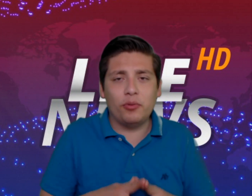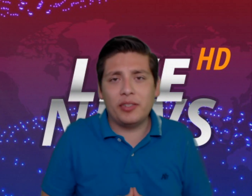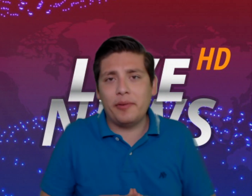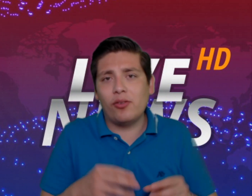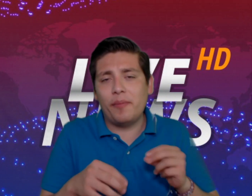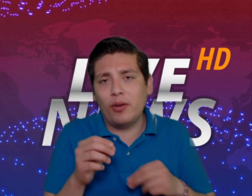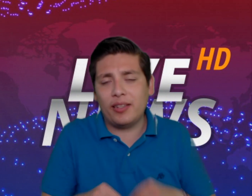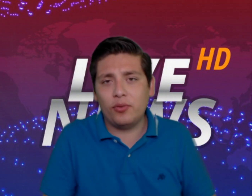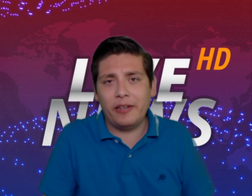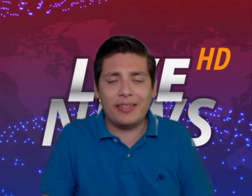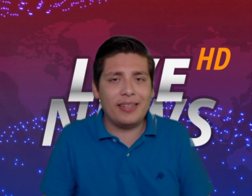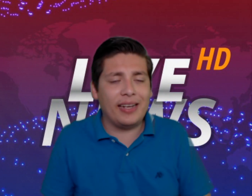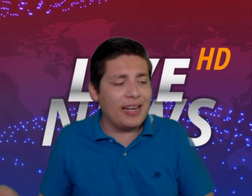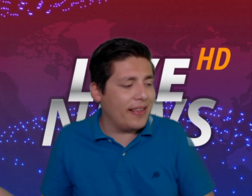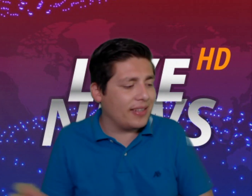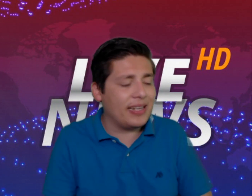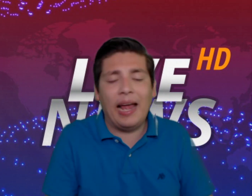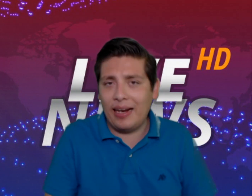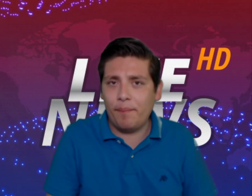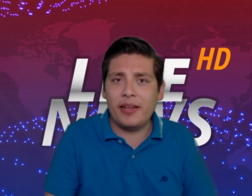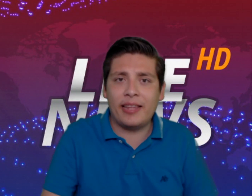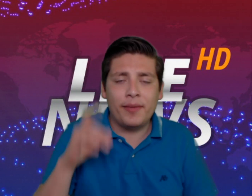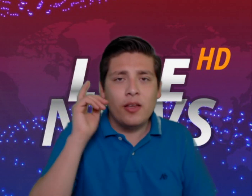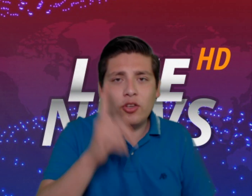a ti te gustó este video, te invito a que te suscribas a este canal y le des click